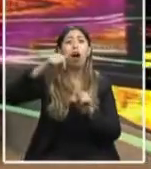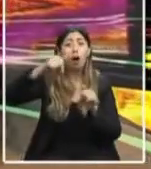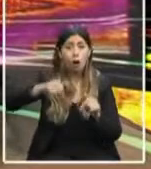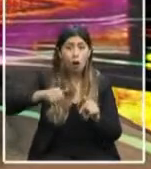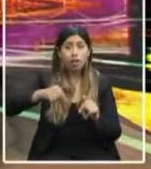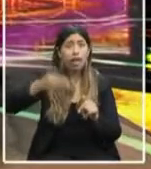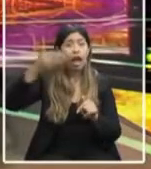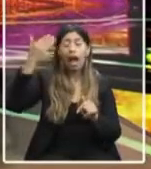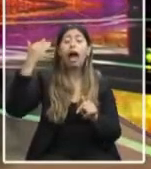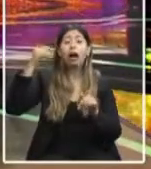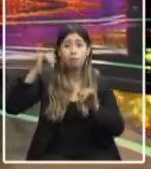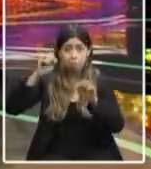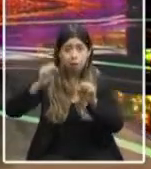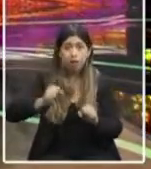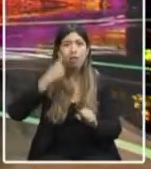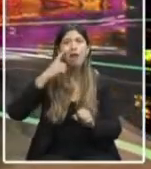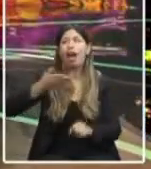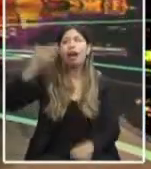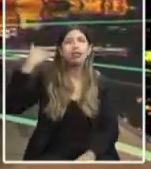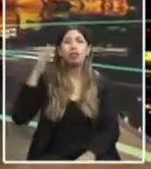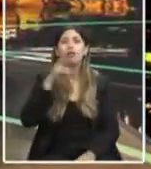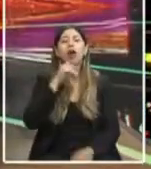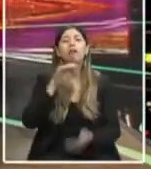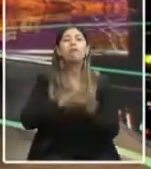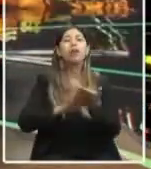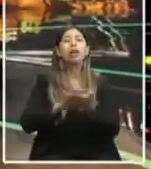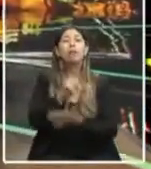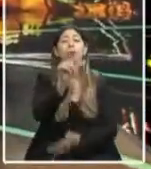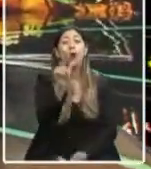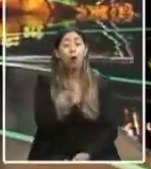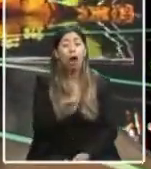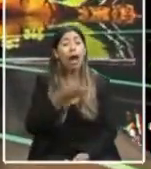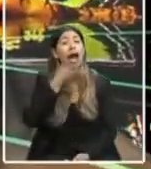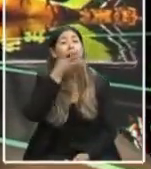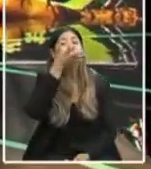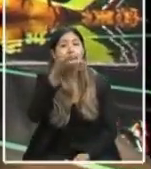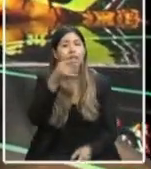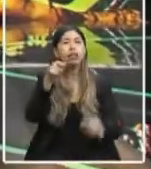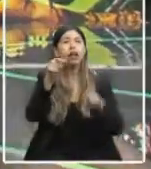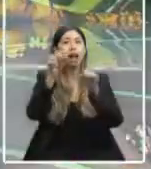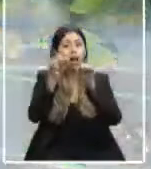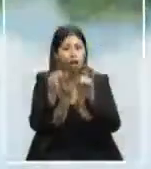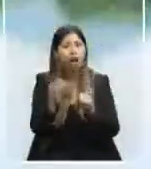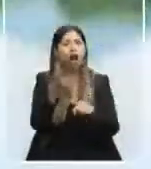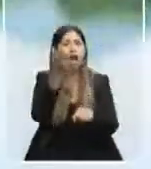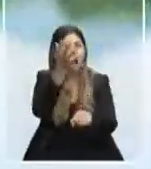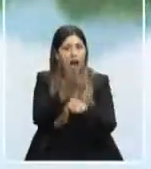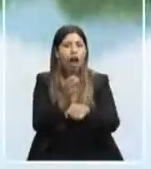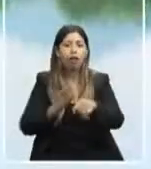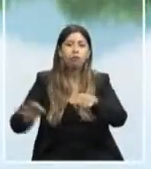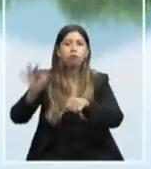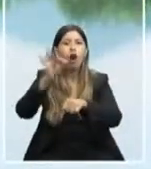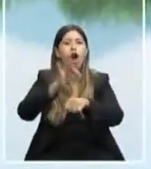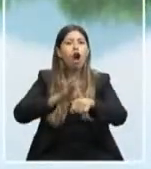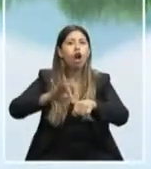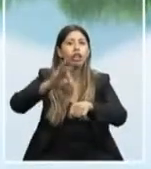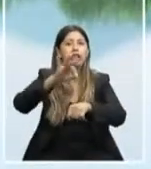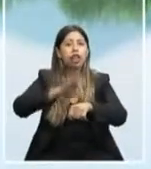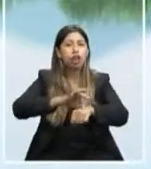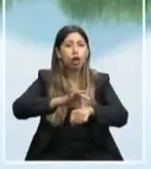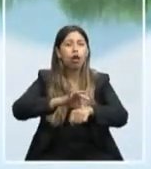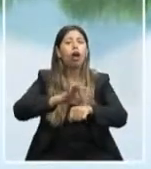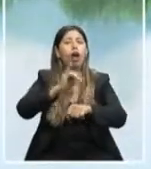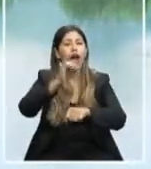día, hasta en la península de la Antártida, tenemos o podemos tener mosquitos en las bases de, por ejemplo, nuestros